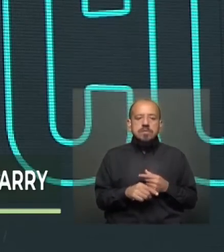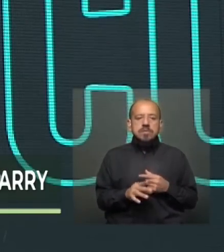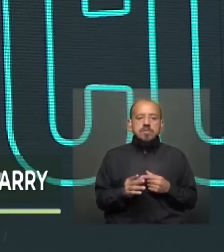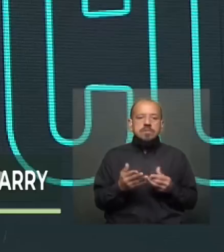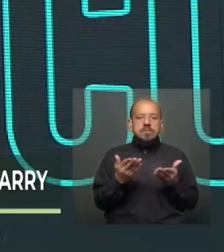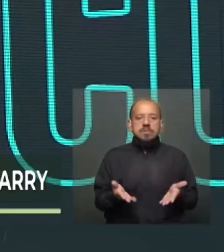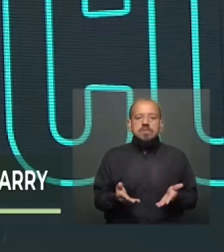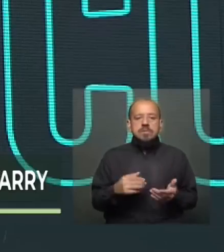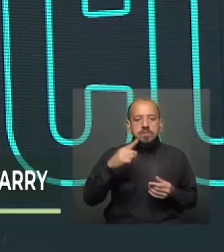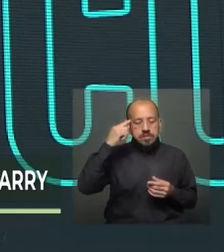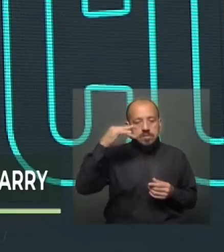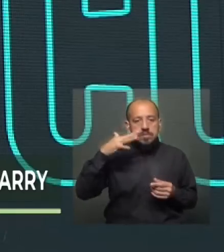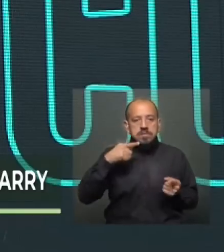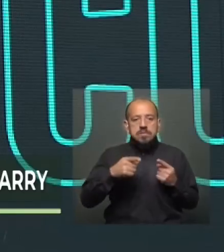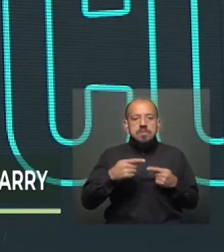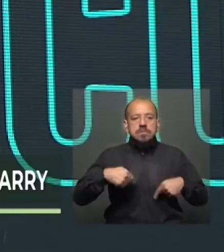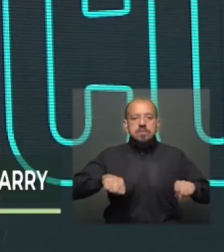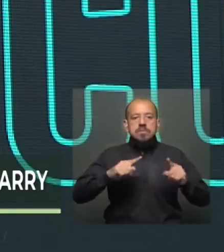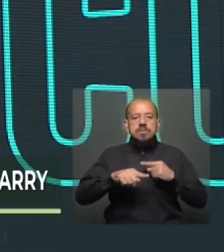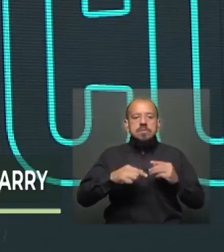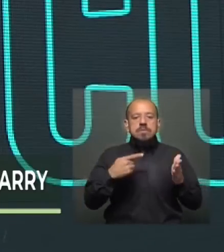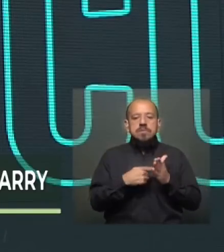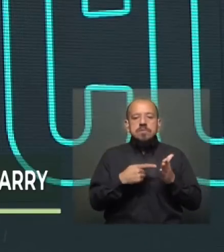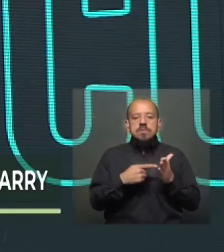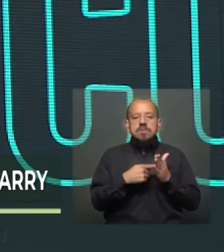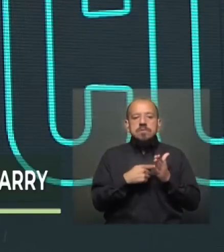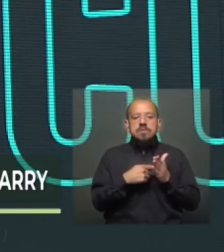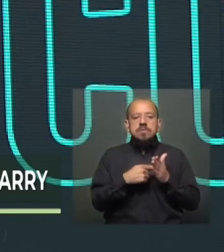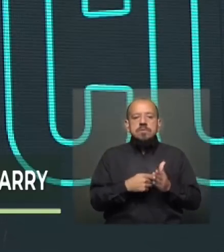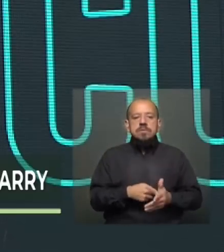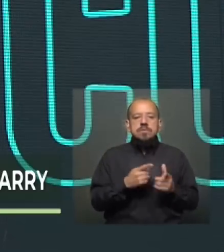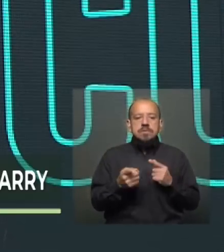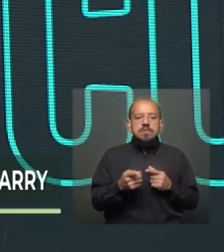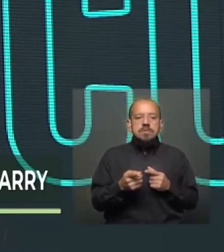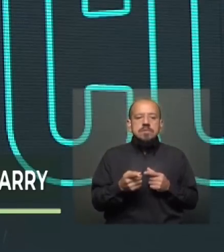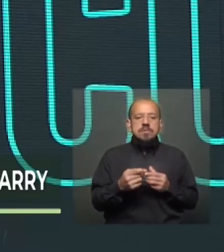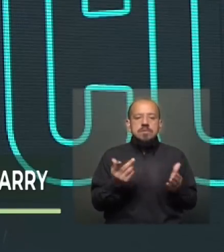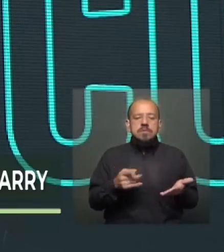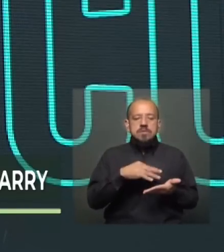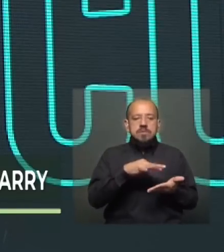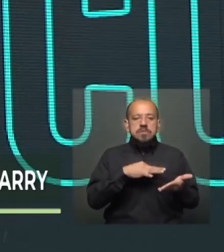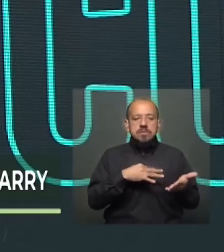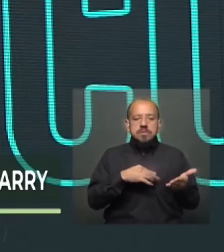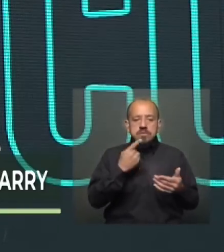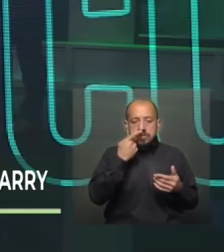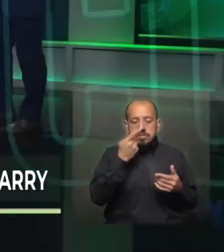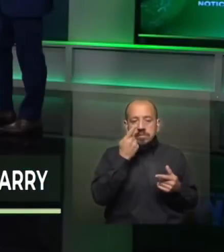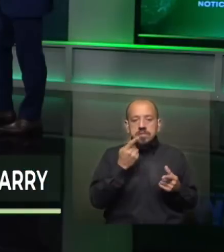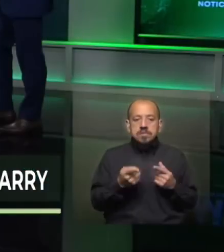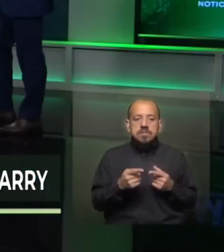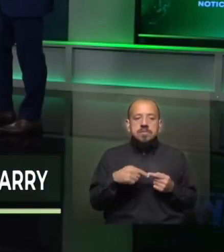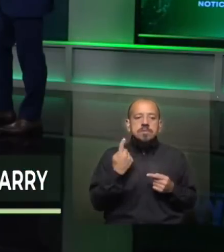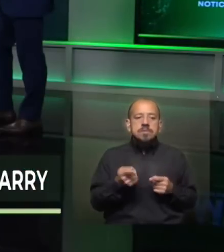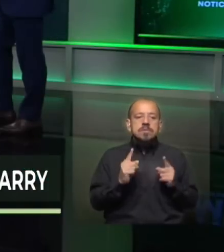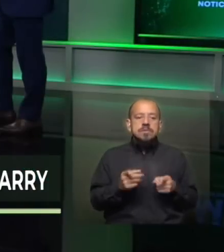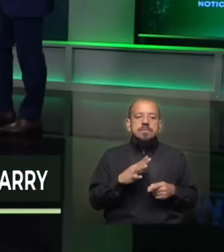los protagonistas son adolescentes en el cono urbano bonaerense en la actualidad y es realmente una una lectura súper recomendada por mí y por